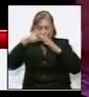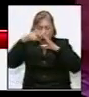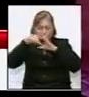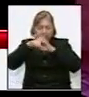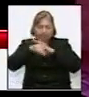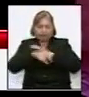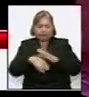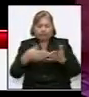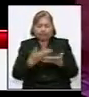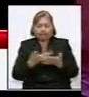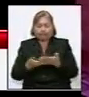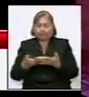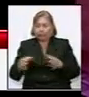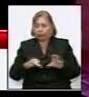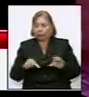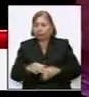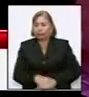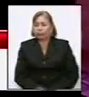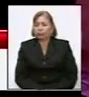vale aquí